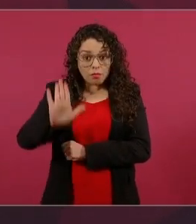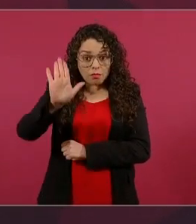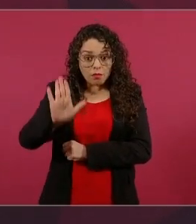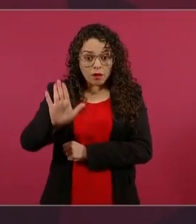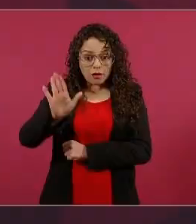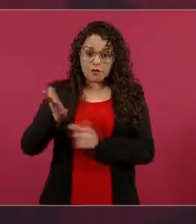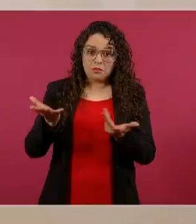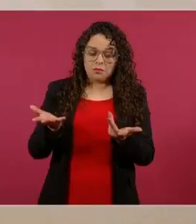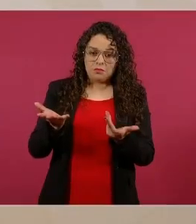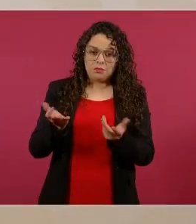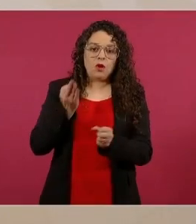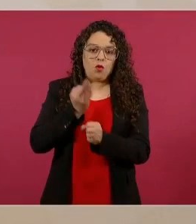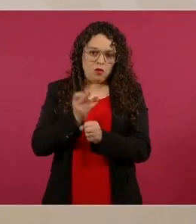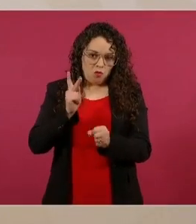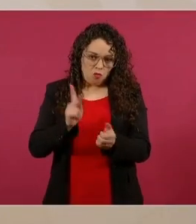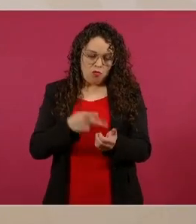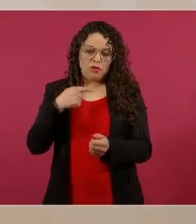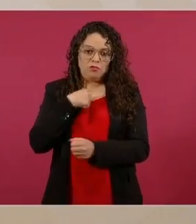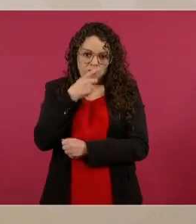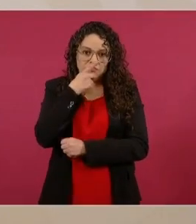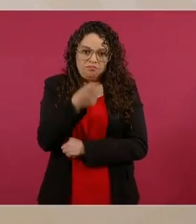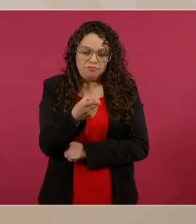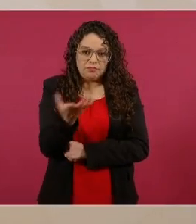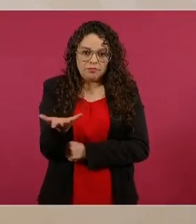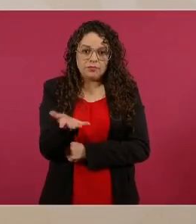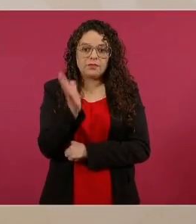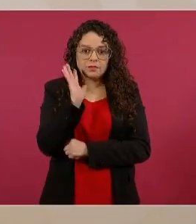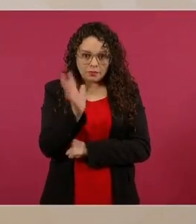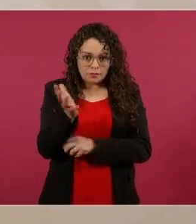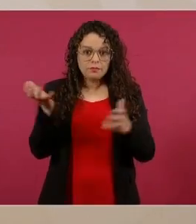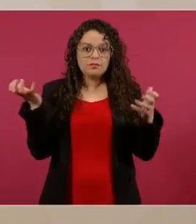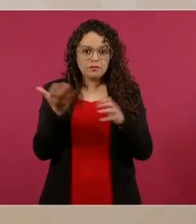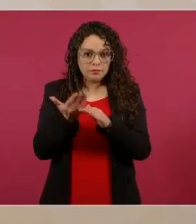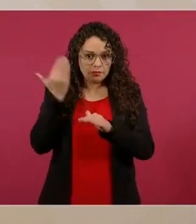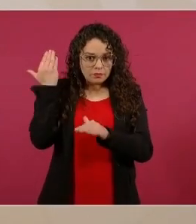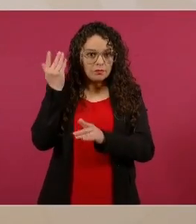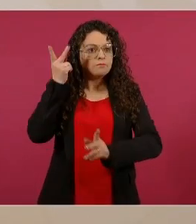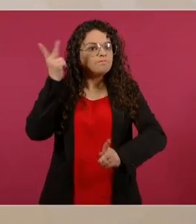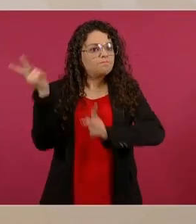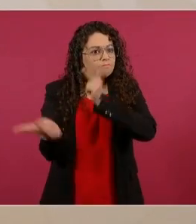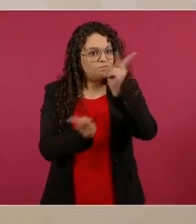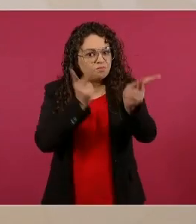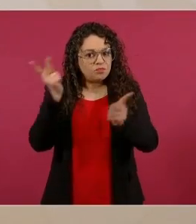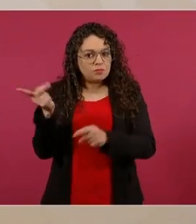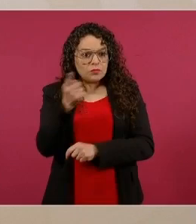no para preguntarle a la gente si querían